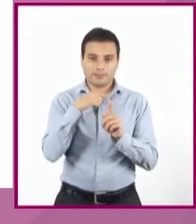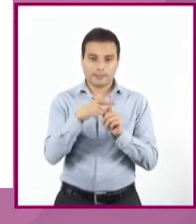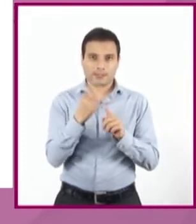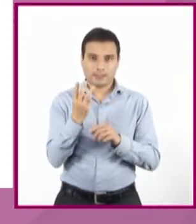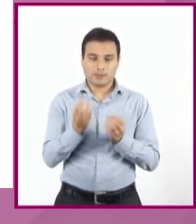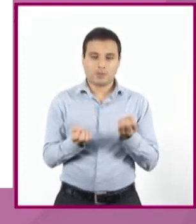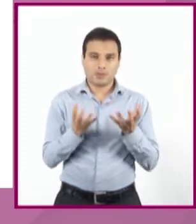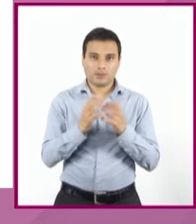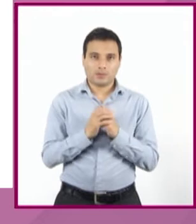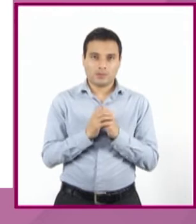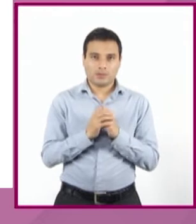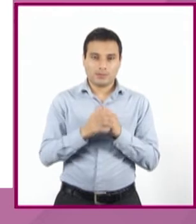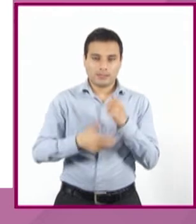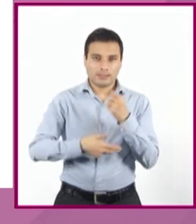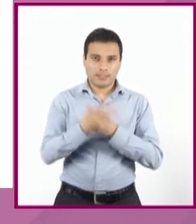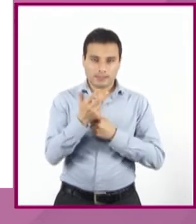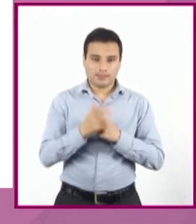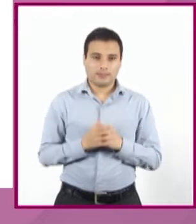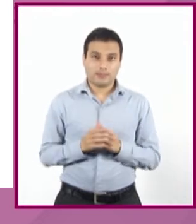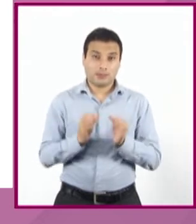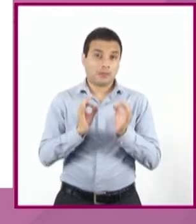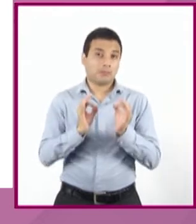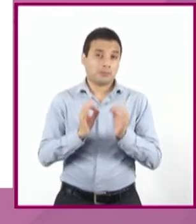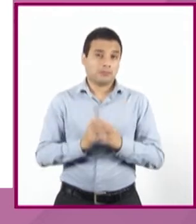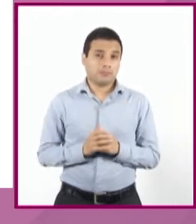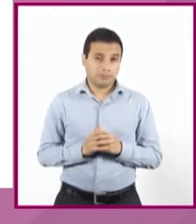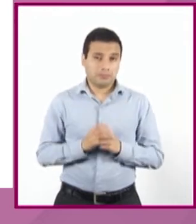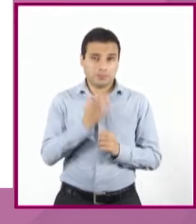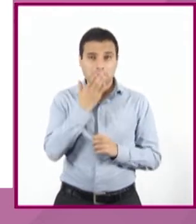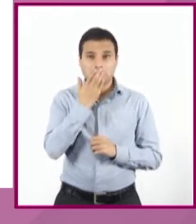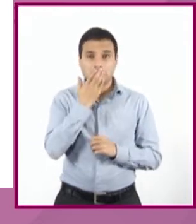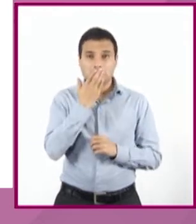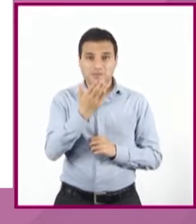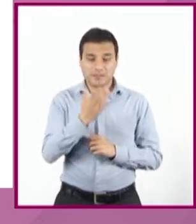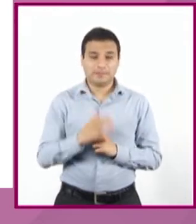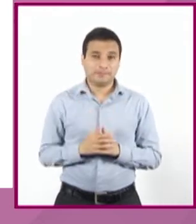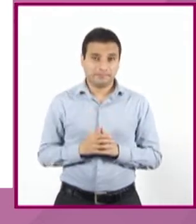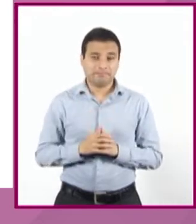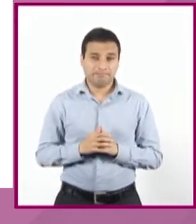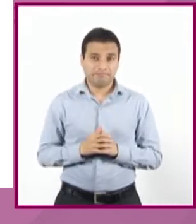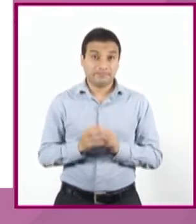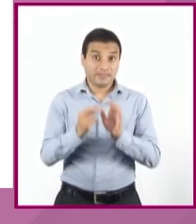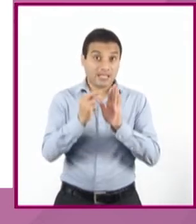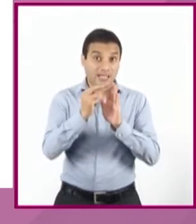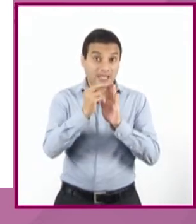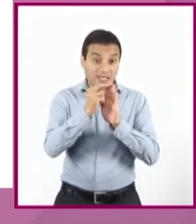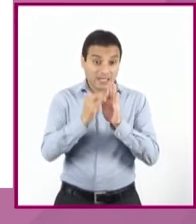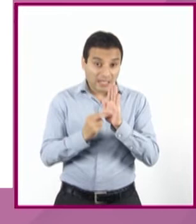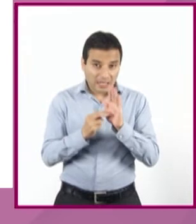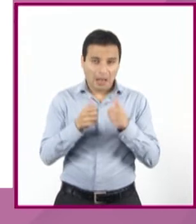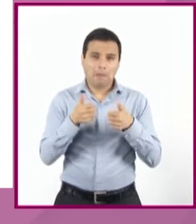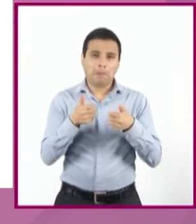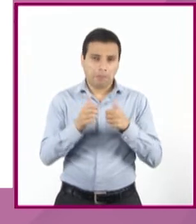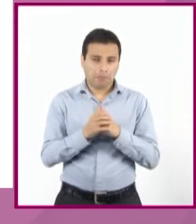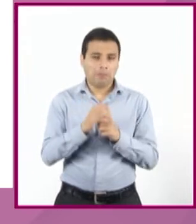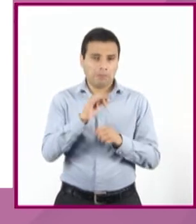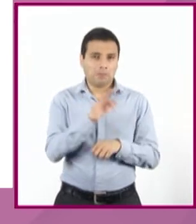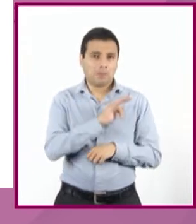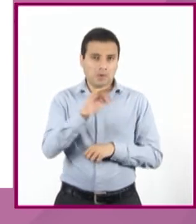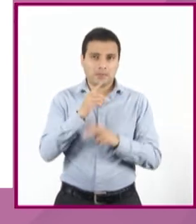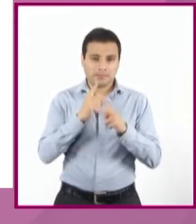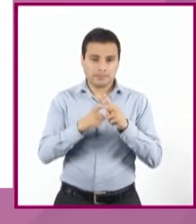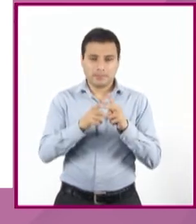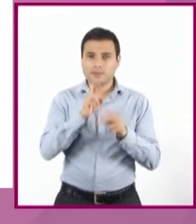es igual a 13. Con esto comprobamos que las mismas operaciones funcionan para obtener el término